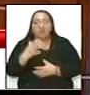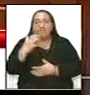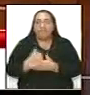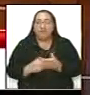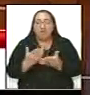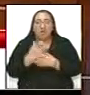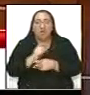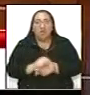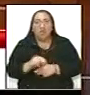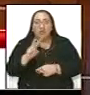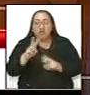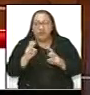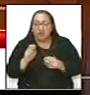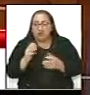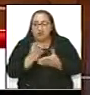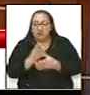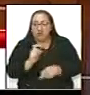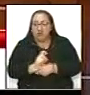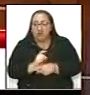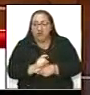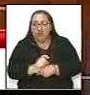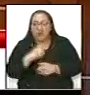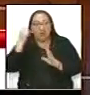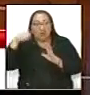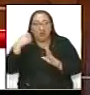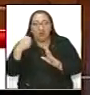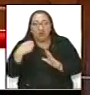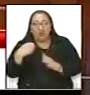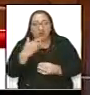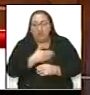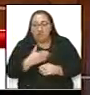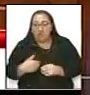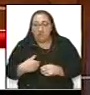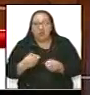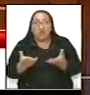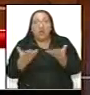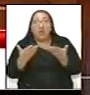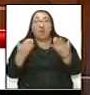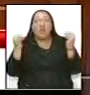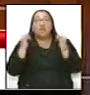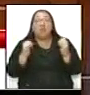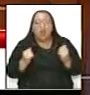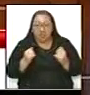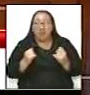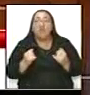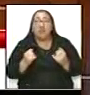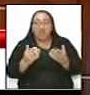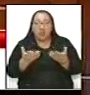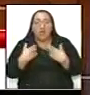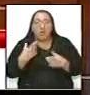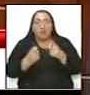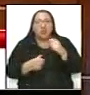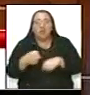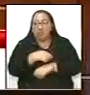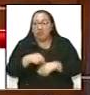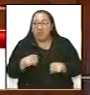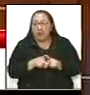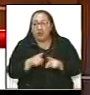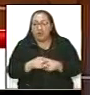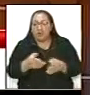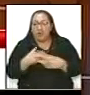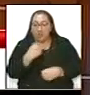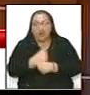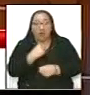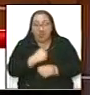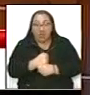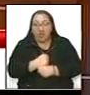educación a 2 materias escolares. El cine, presidente, nos está dando identidad. y nos está dando profesionales, pero también nos está dando